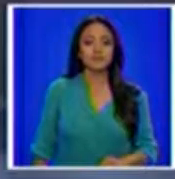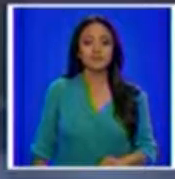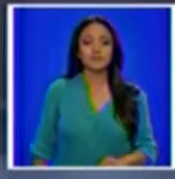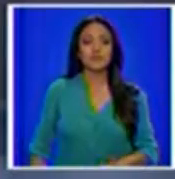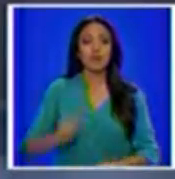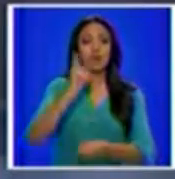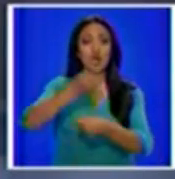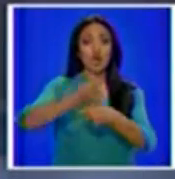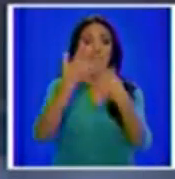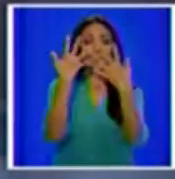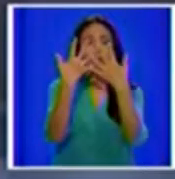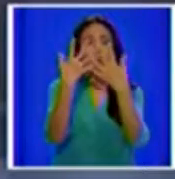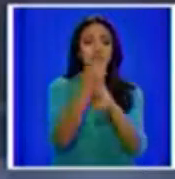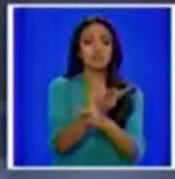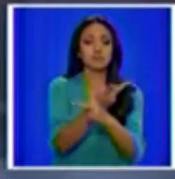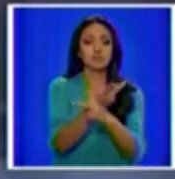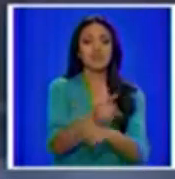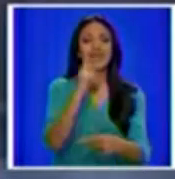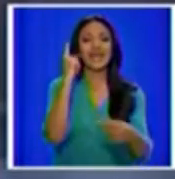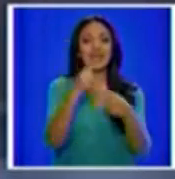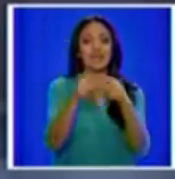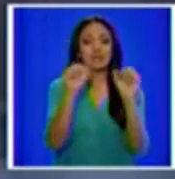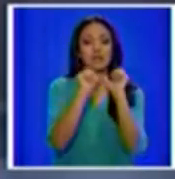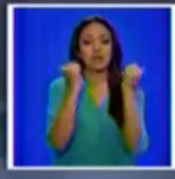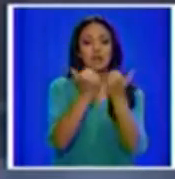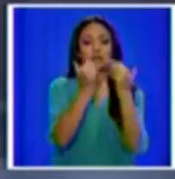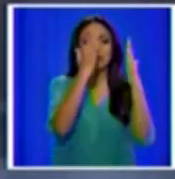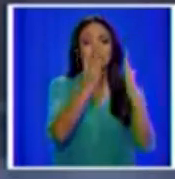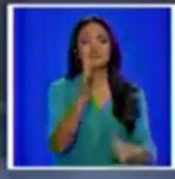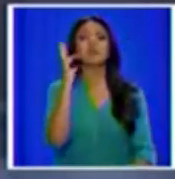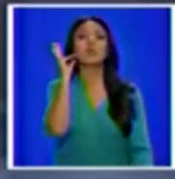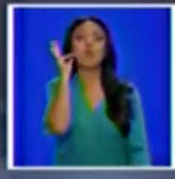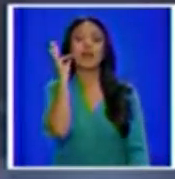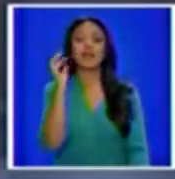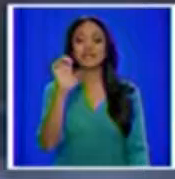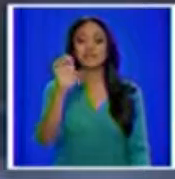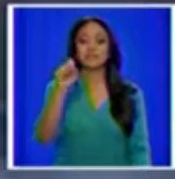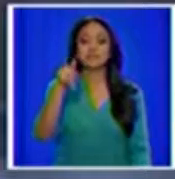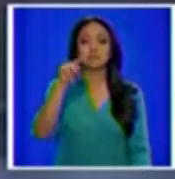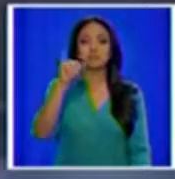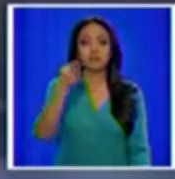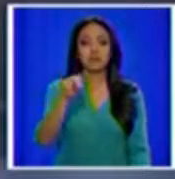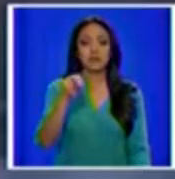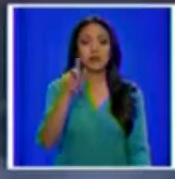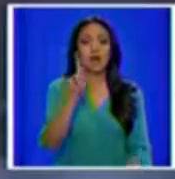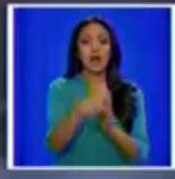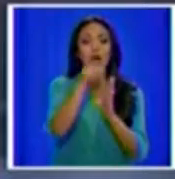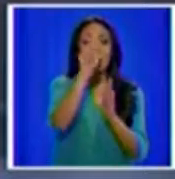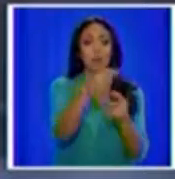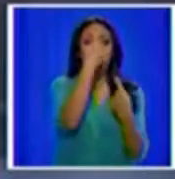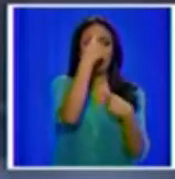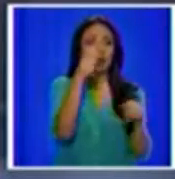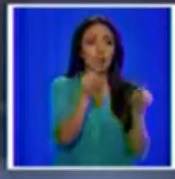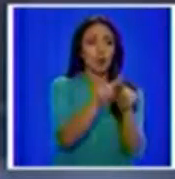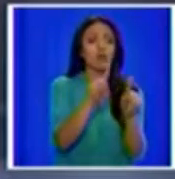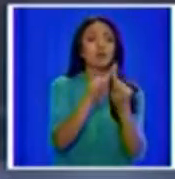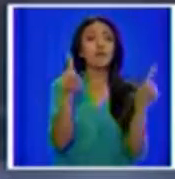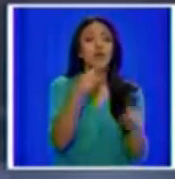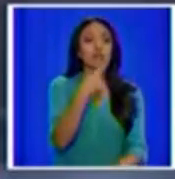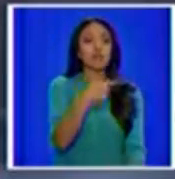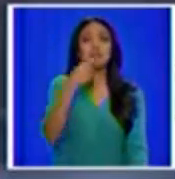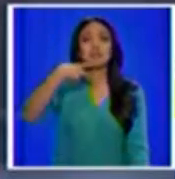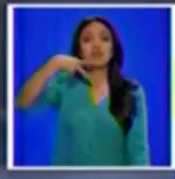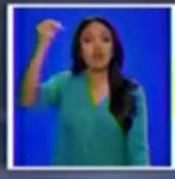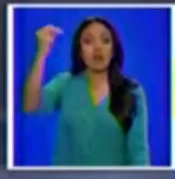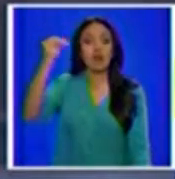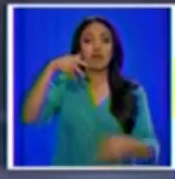Dictan orden de prisión preventiva en contra de la ex asambleísta del correísmo Sofía Espín. Su abogado estuvo de acuerdo, dijo que Espín salió del país en diciembre del 2018